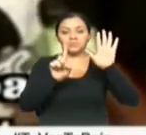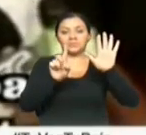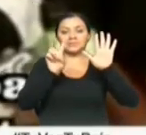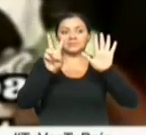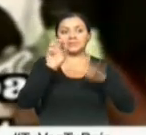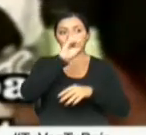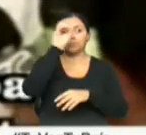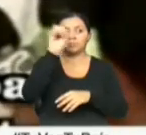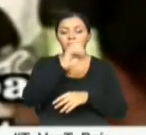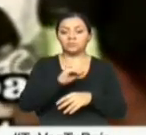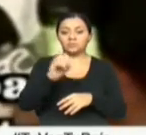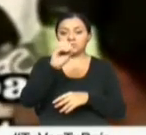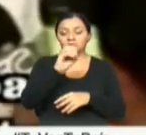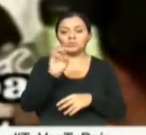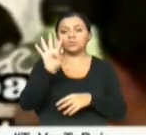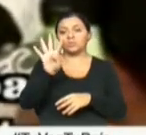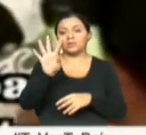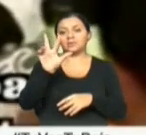56.67% frente a un